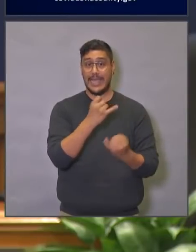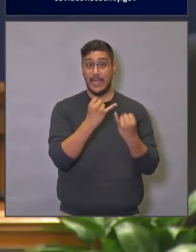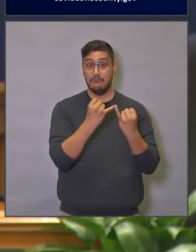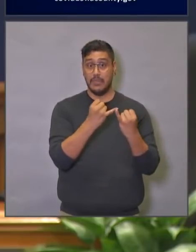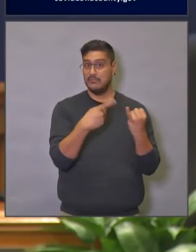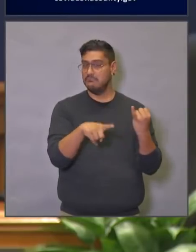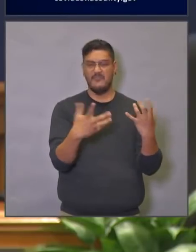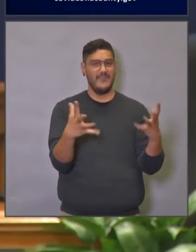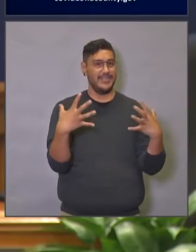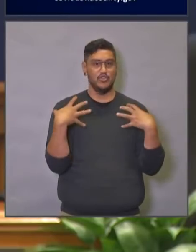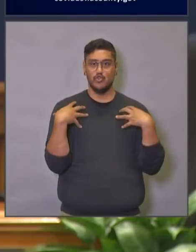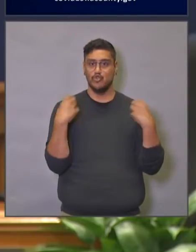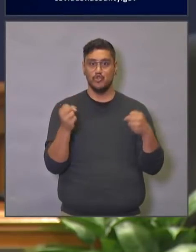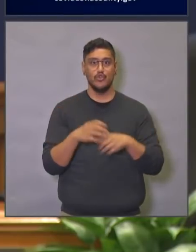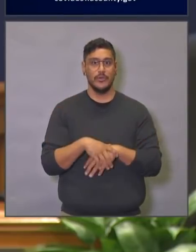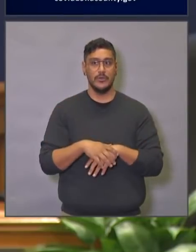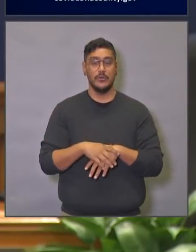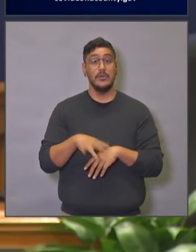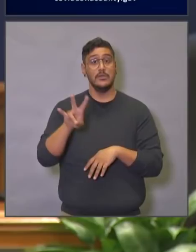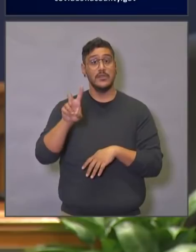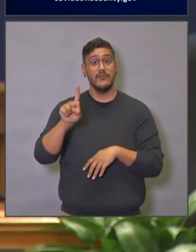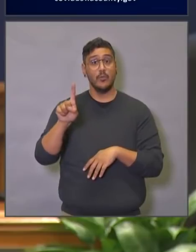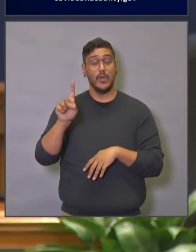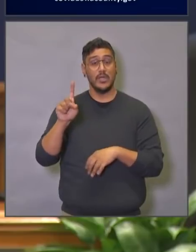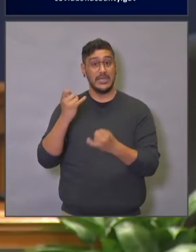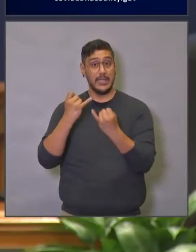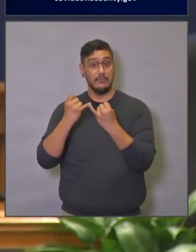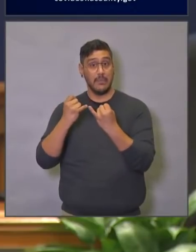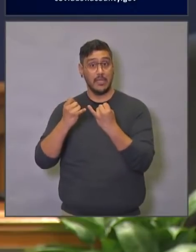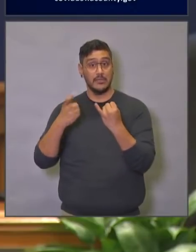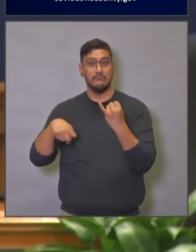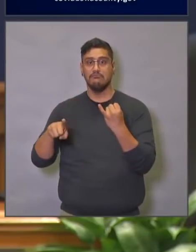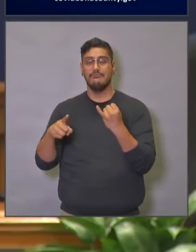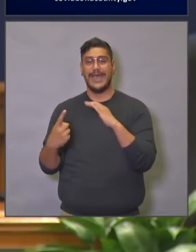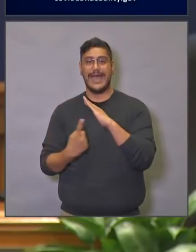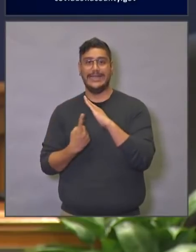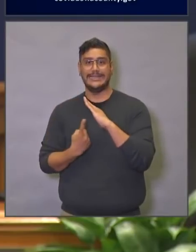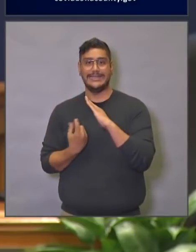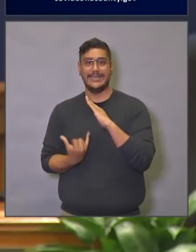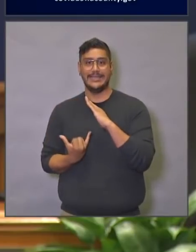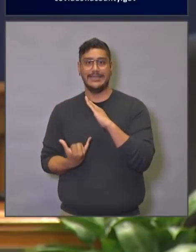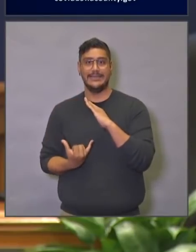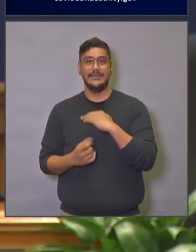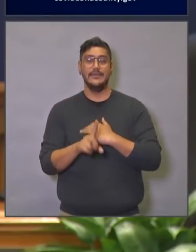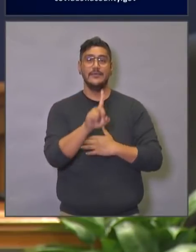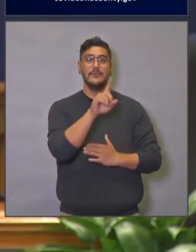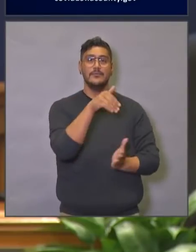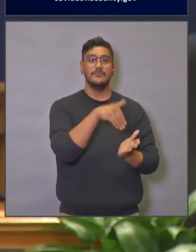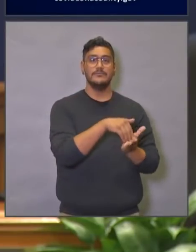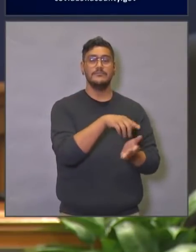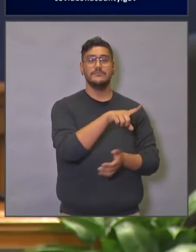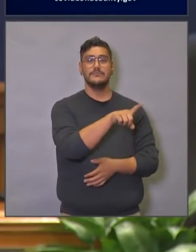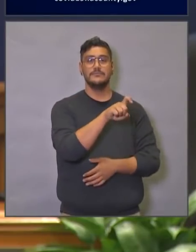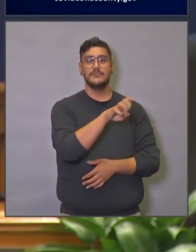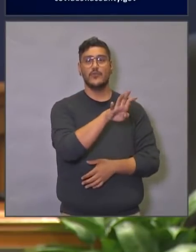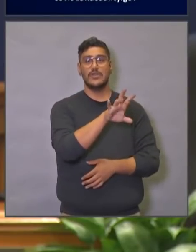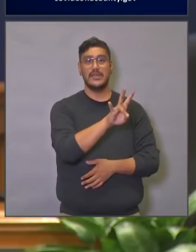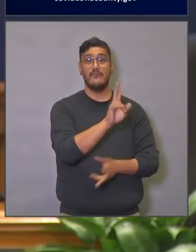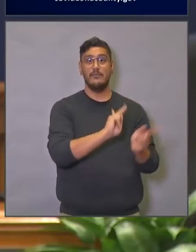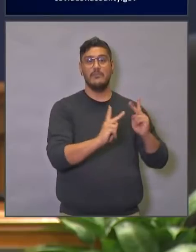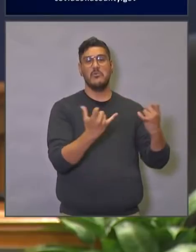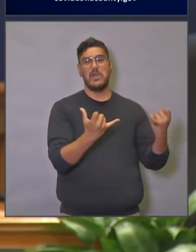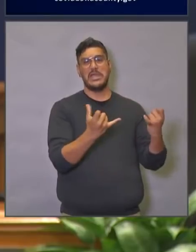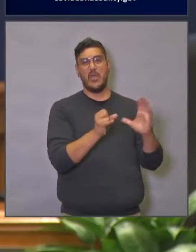se han recuperado, 71 personas encarceladas están en aislamiento y 1,147 personas están